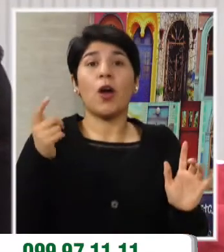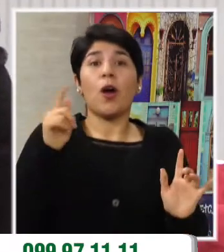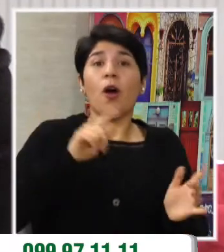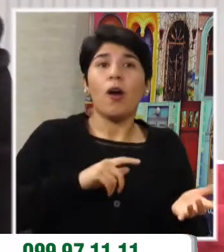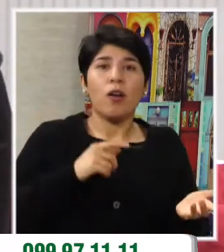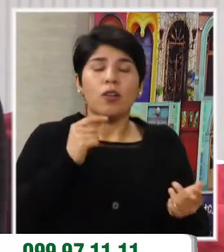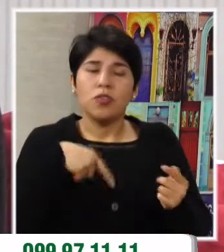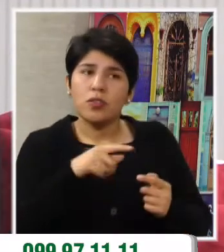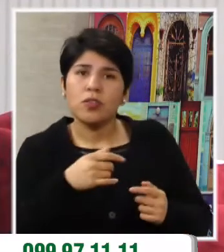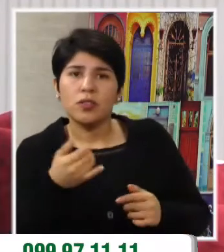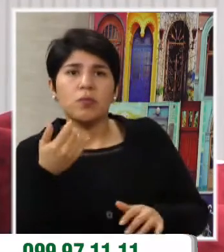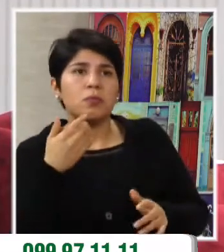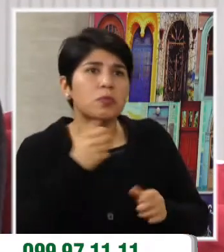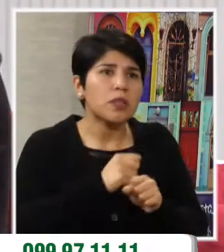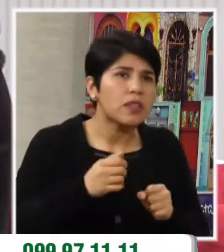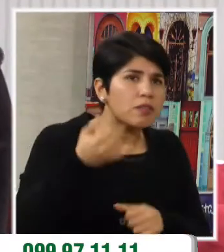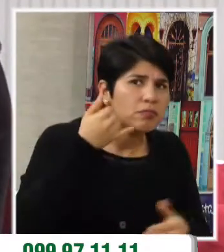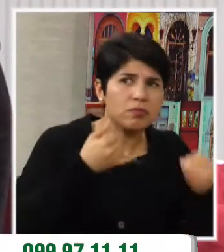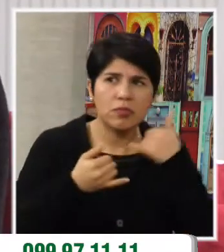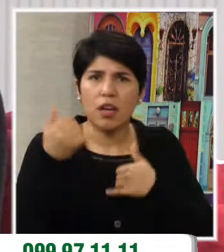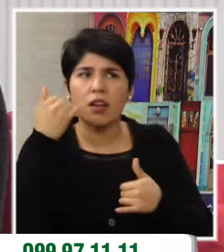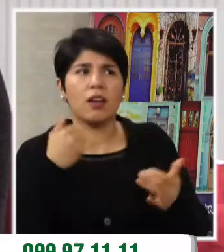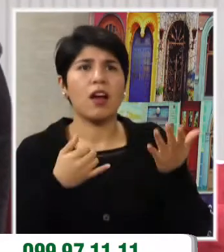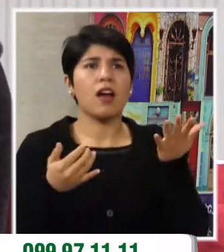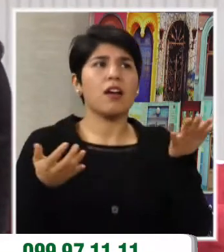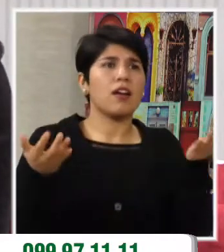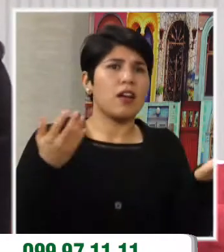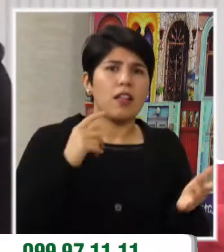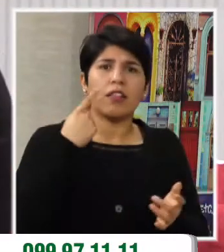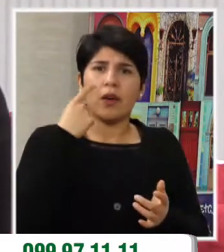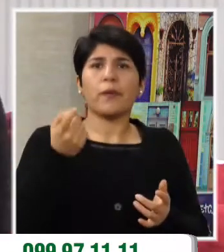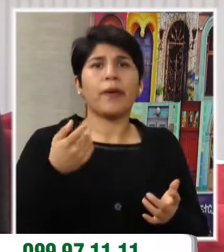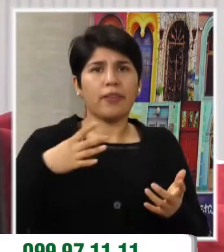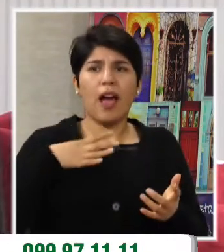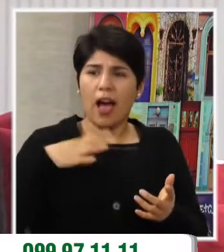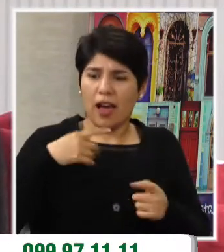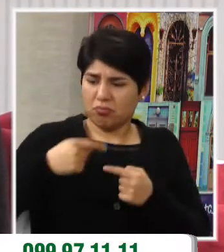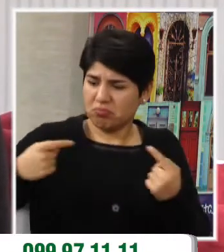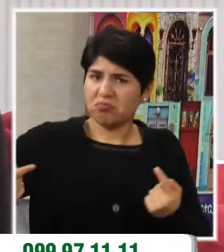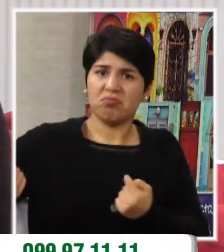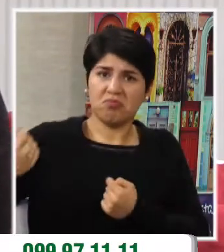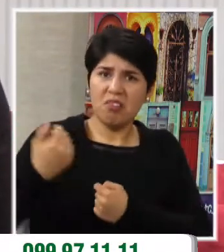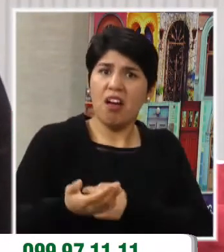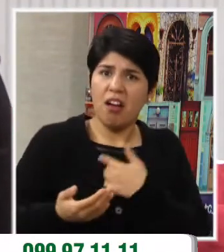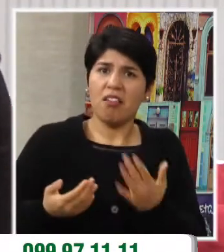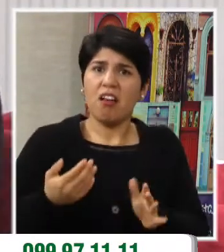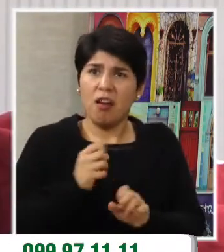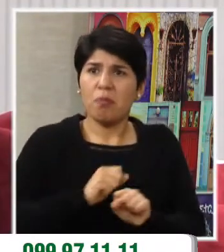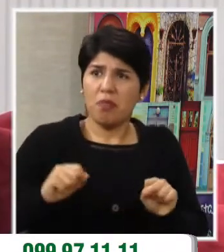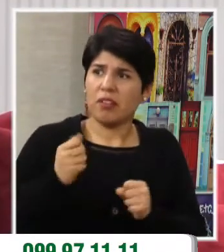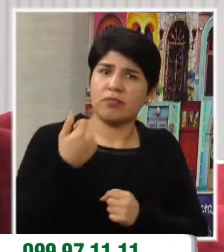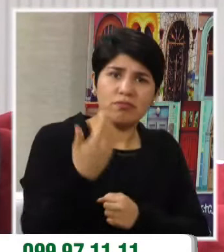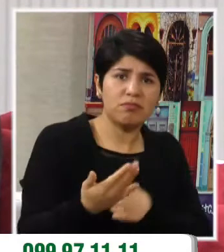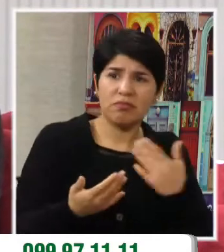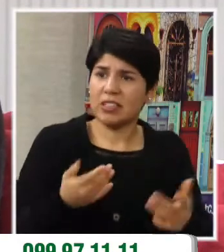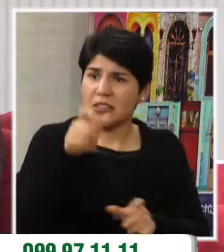y bueno ya medida que fuimos llegando y llegando nos nos dimos cuenta que realmente nosotros teníamos recursos que podíamos este proveer